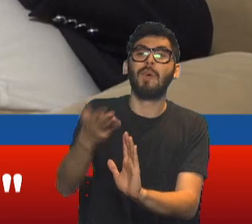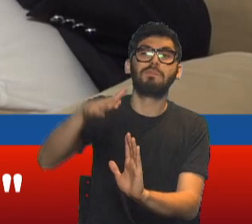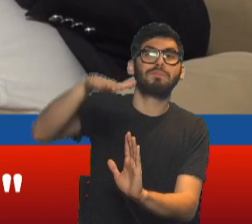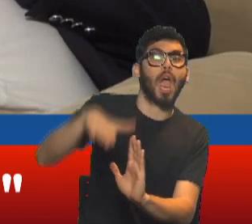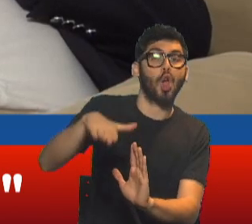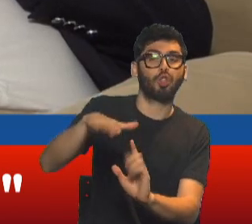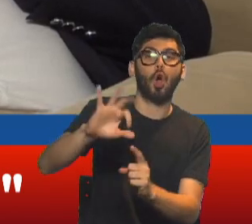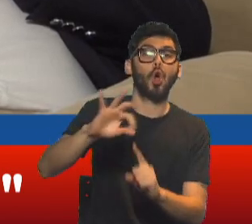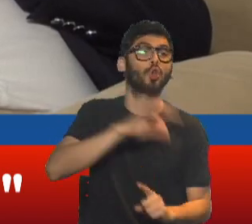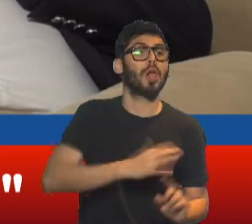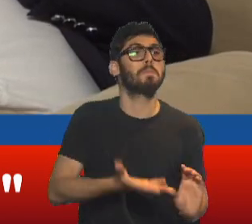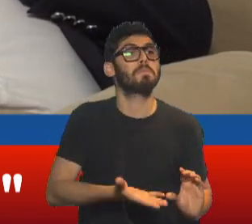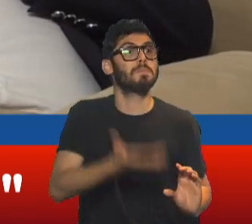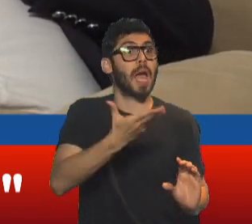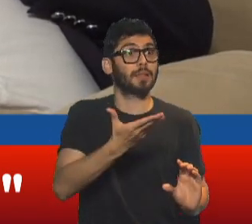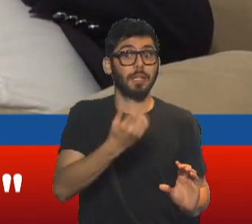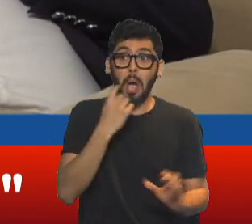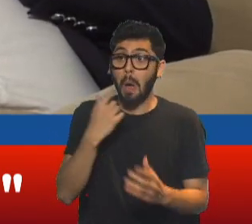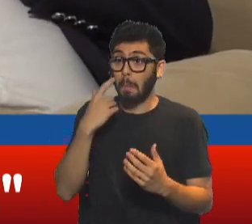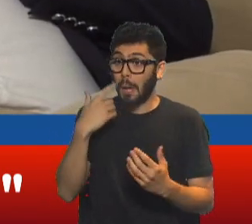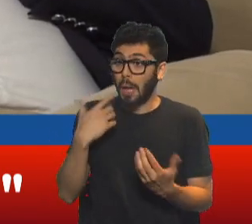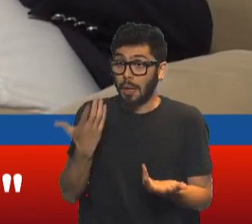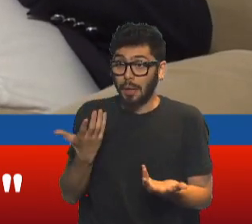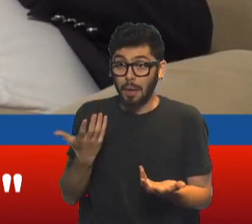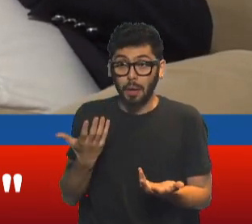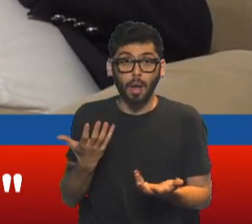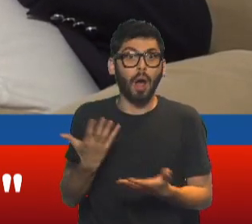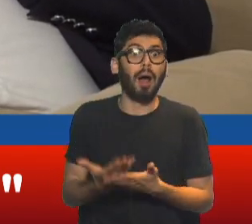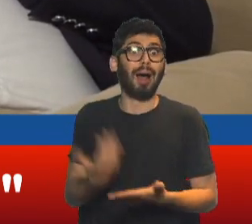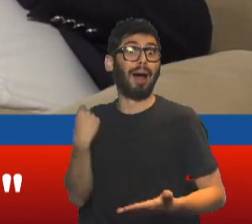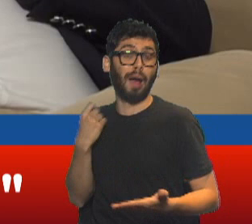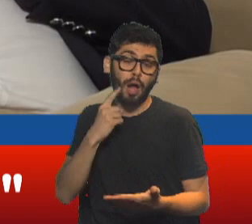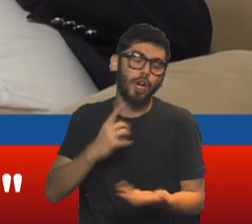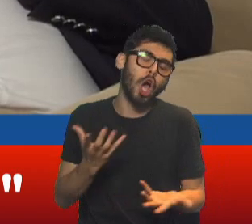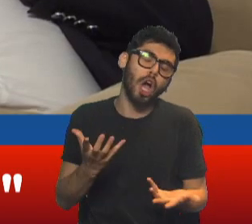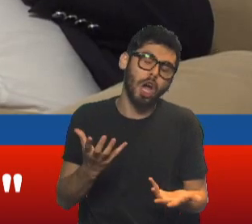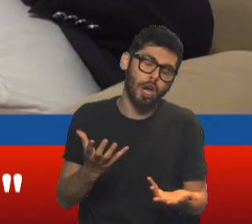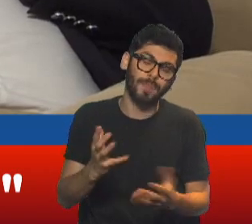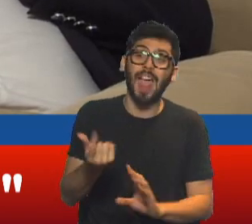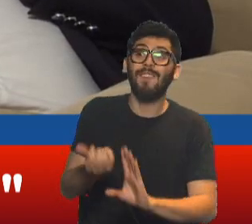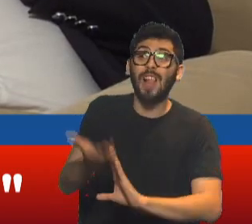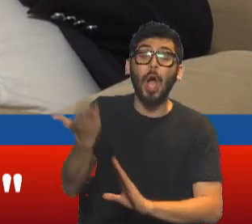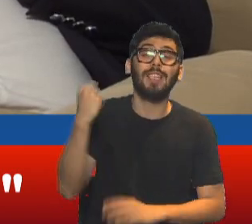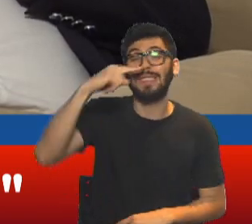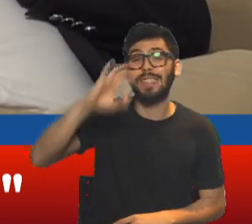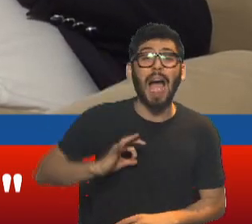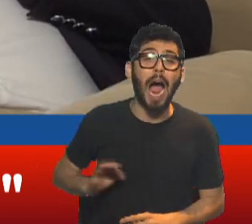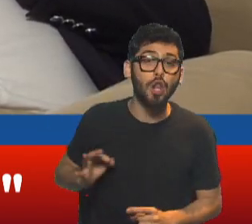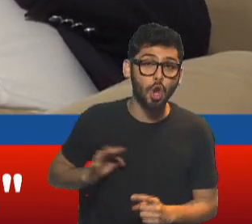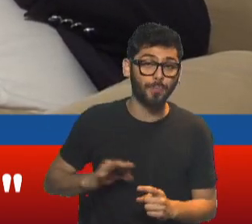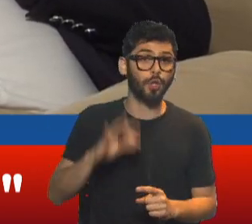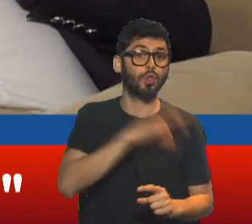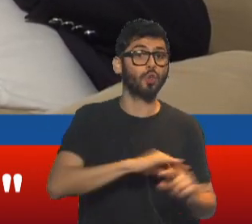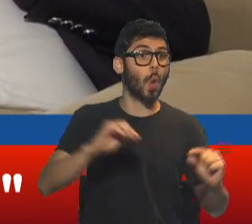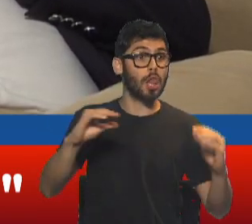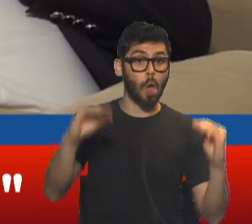el salario no lo haríamos? La inflación es un problema estructural que tiene más de 60, 70 años. La pérdida de poder adquisitivo del salario tiene 8 o